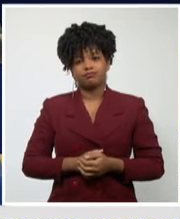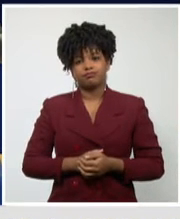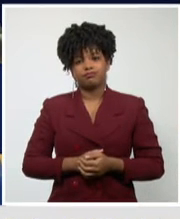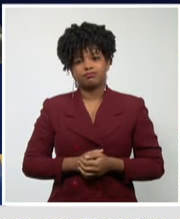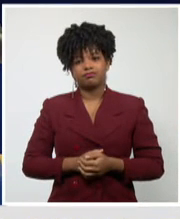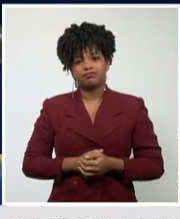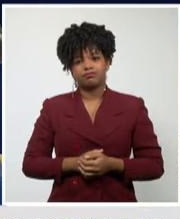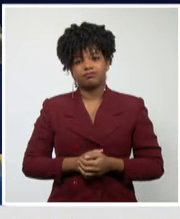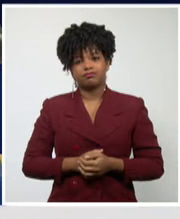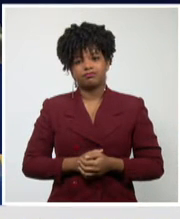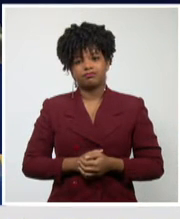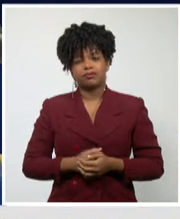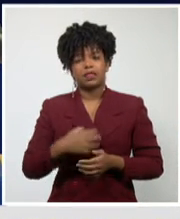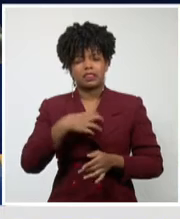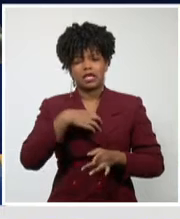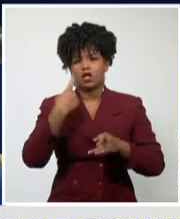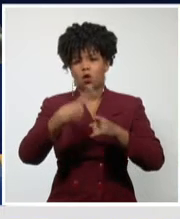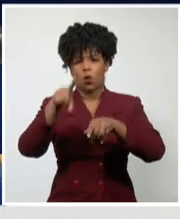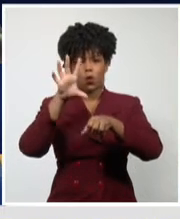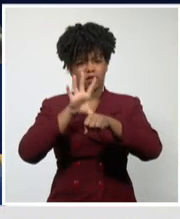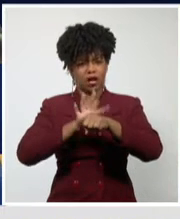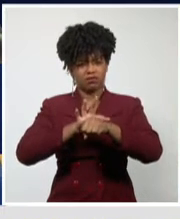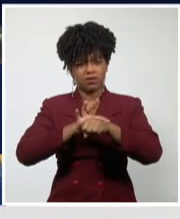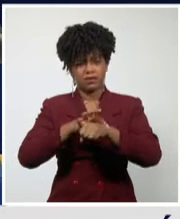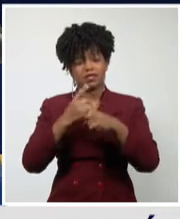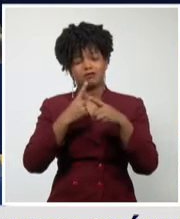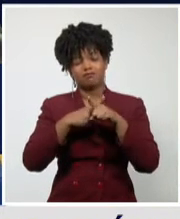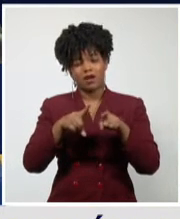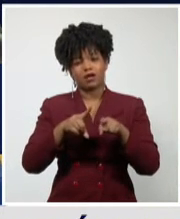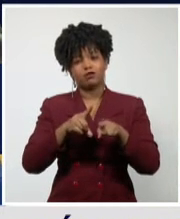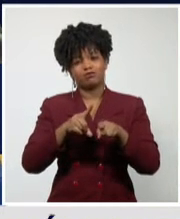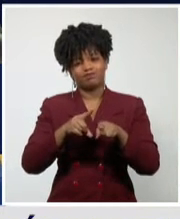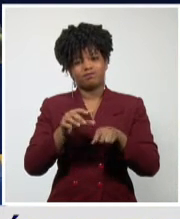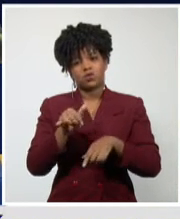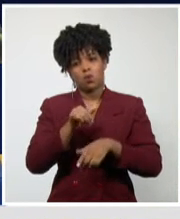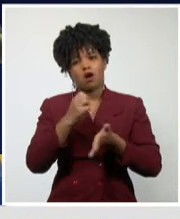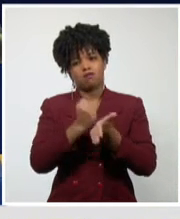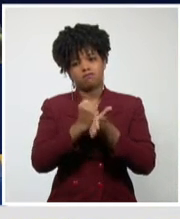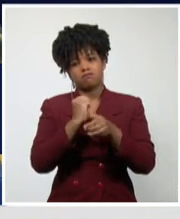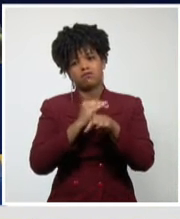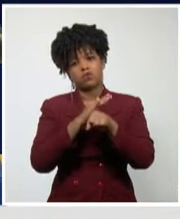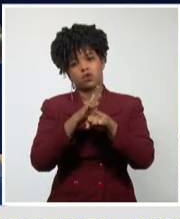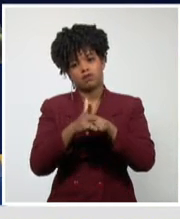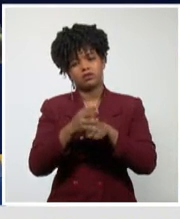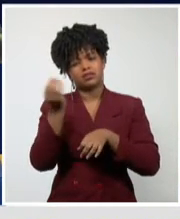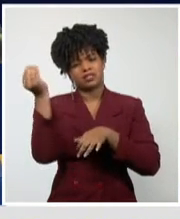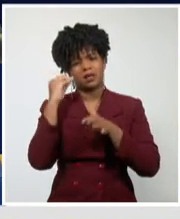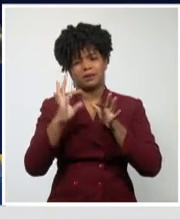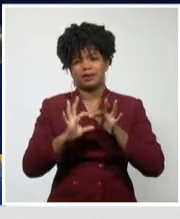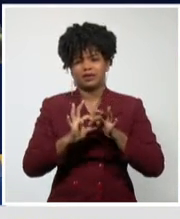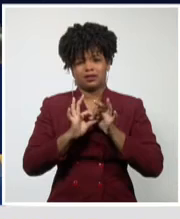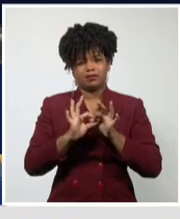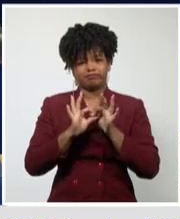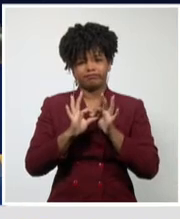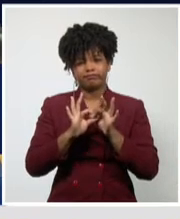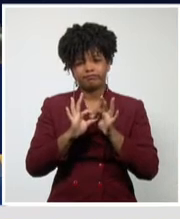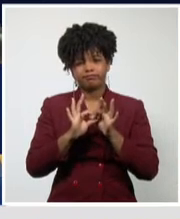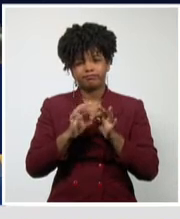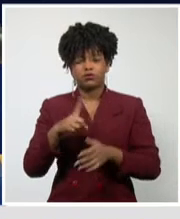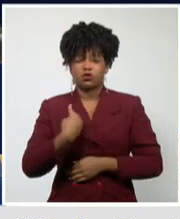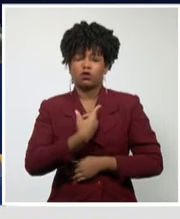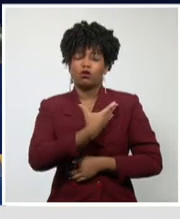de una enfermedad que todos sabemos que es muy severa, es muy grave. Lamentamos mucho